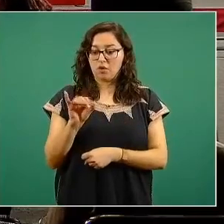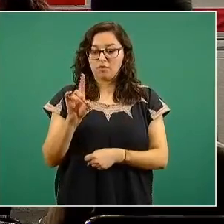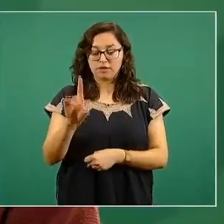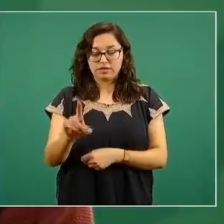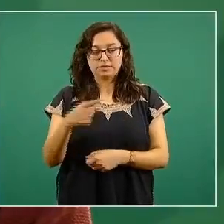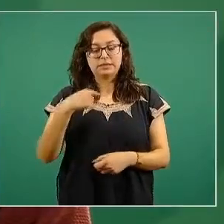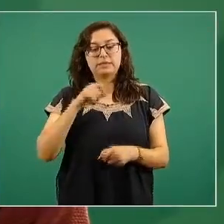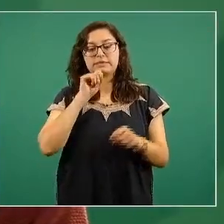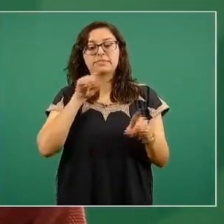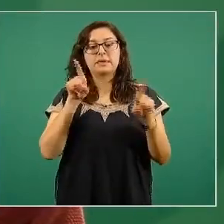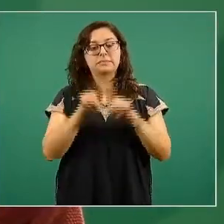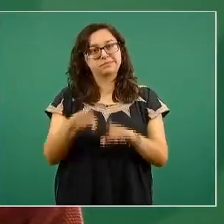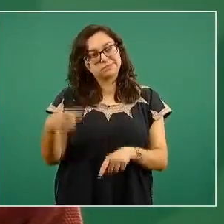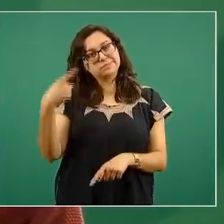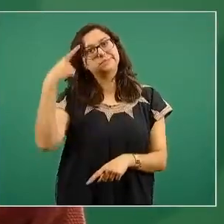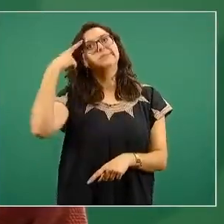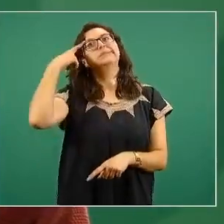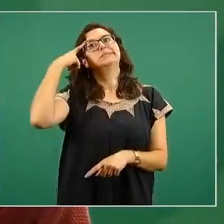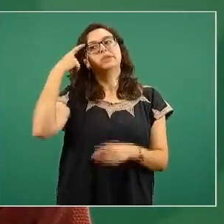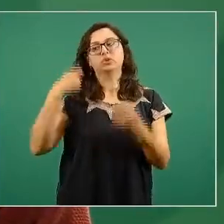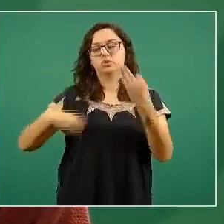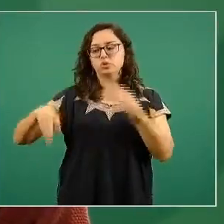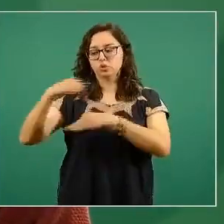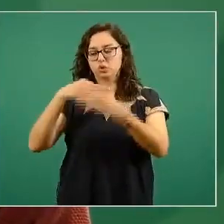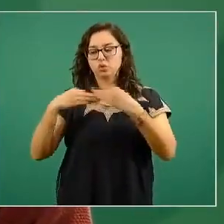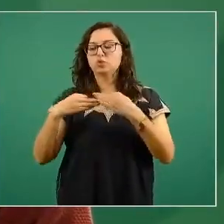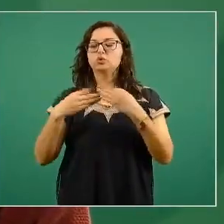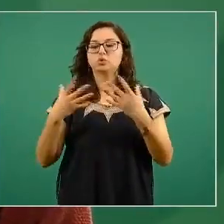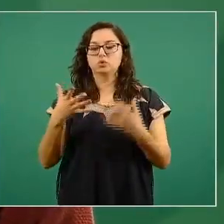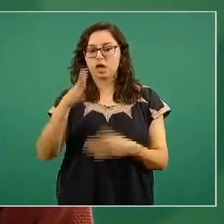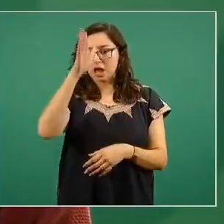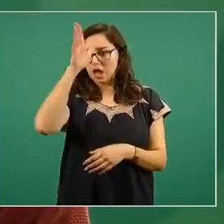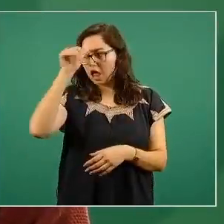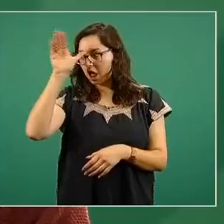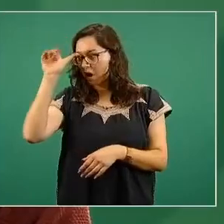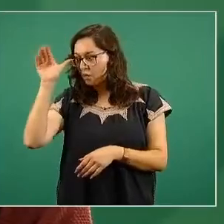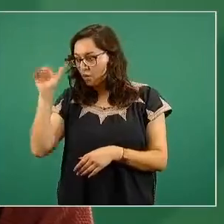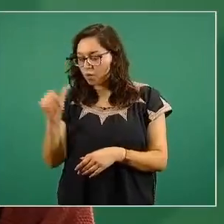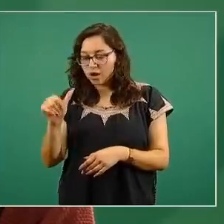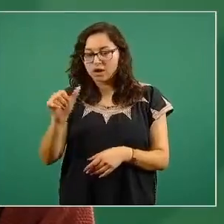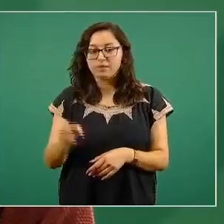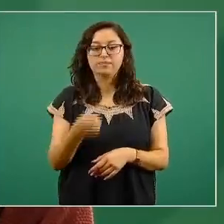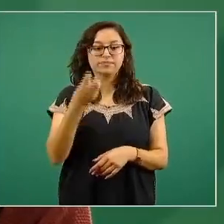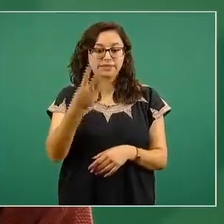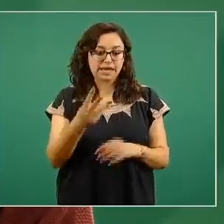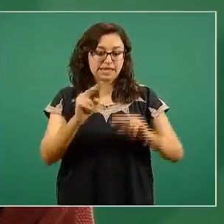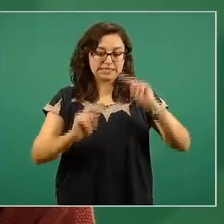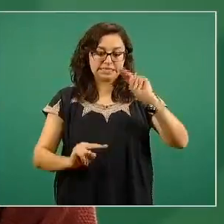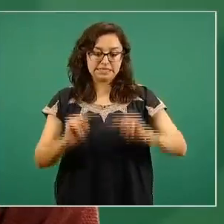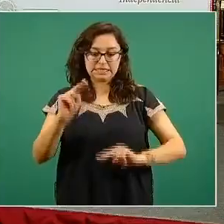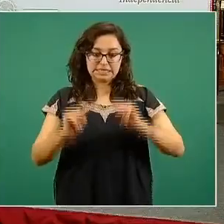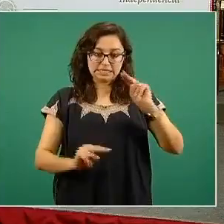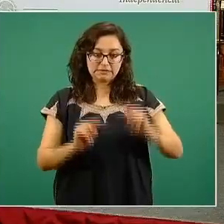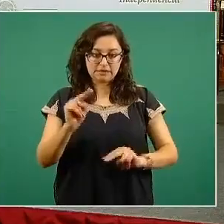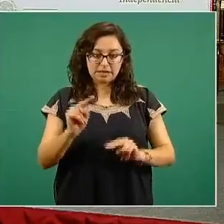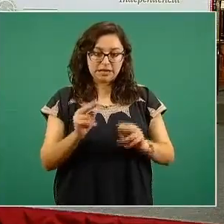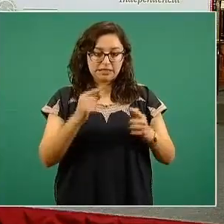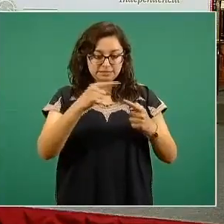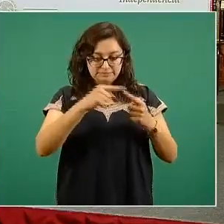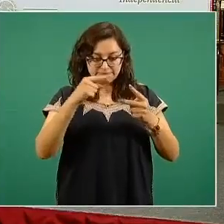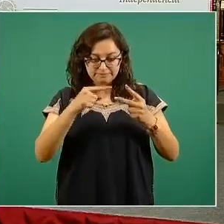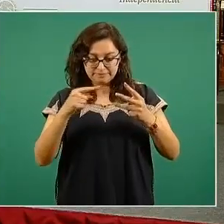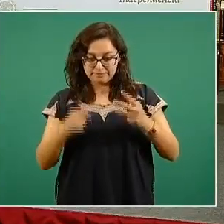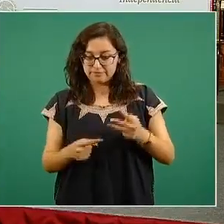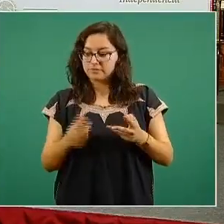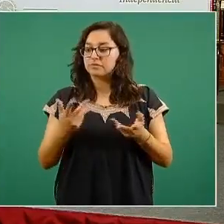una reflexión colegiada se identificaron 3 niveles de posibilidad de desplazamiento, es